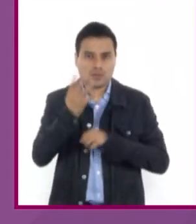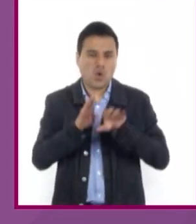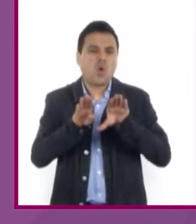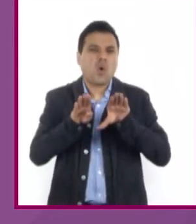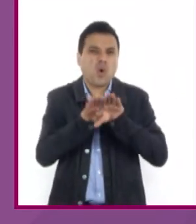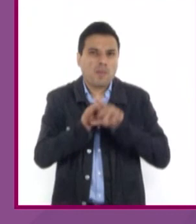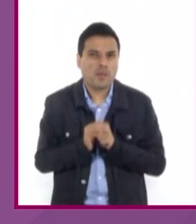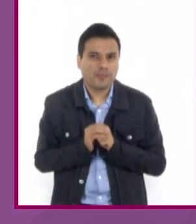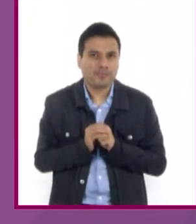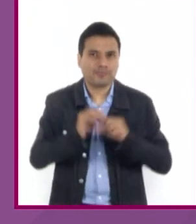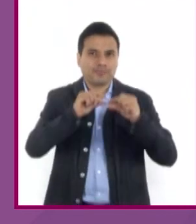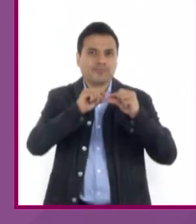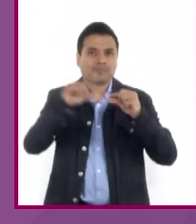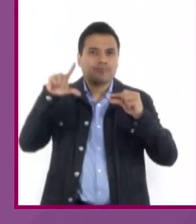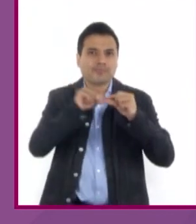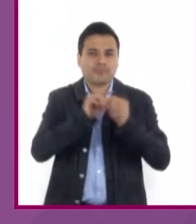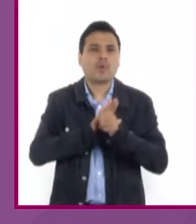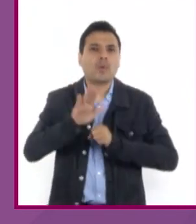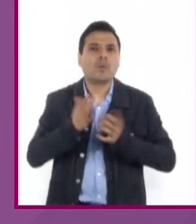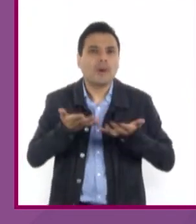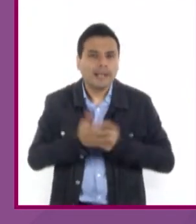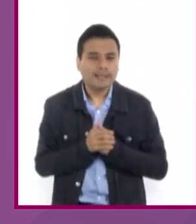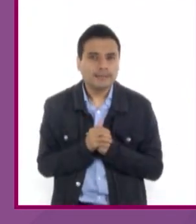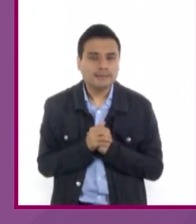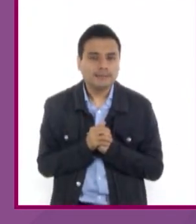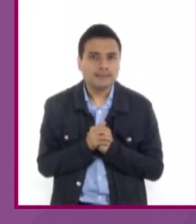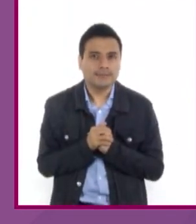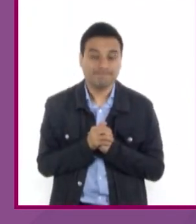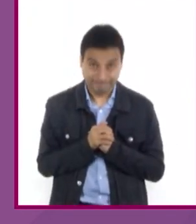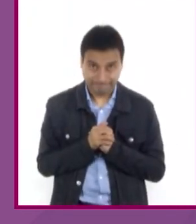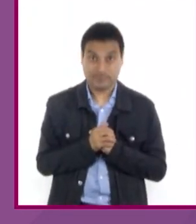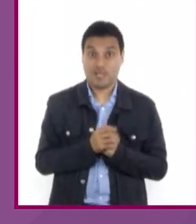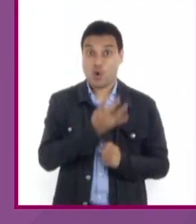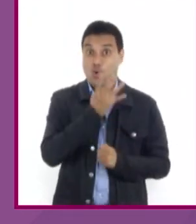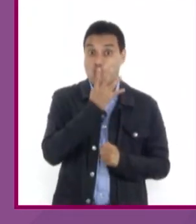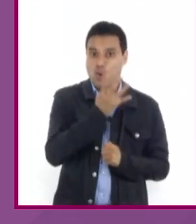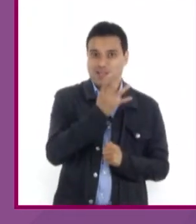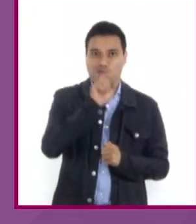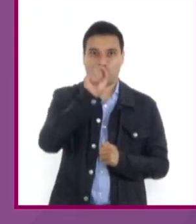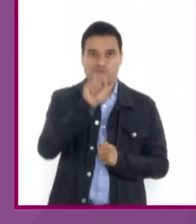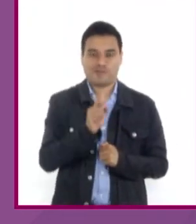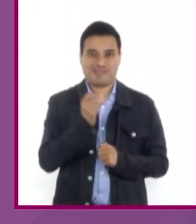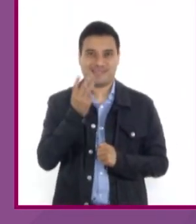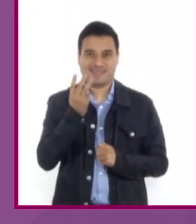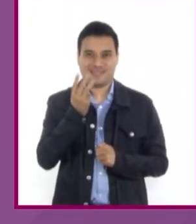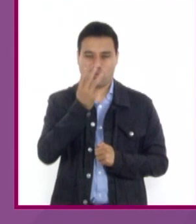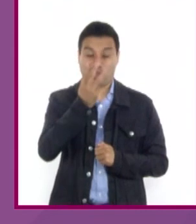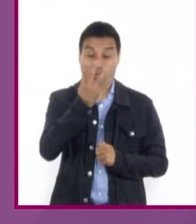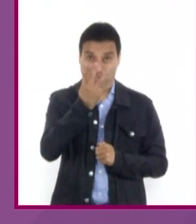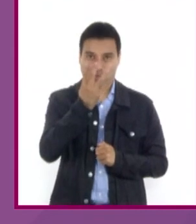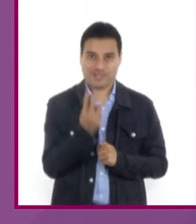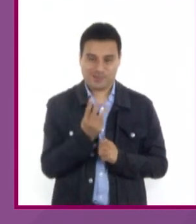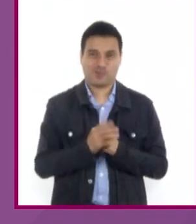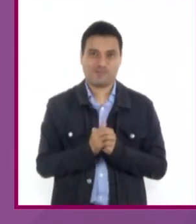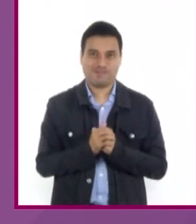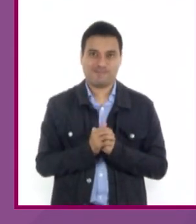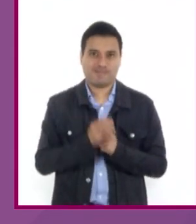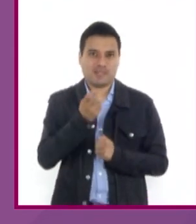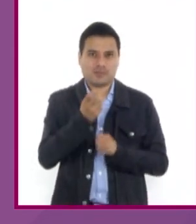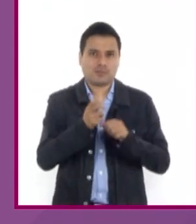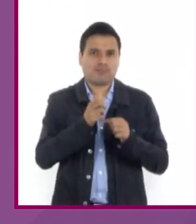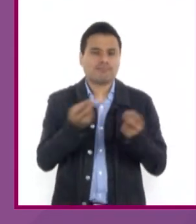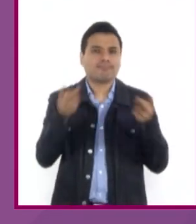El factor que hace pasar de la figura 6 a la figura 4 es 4/3. Este factor es el inverso